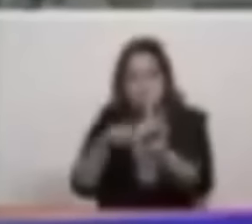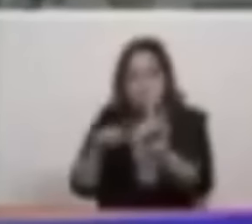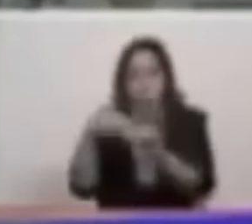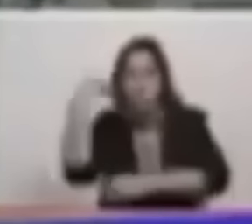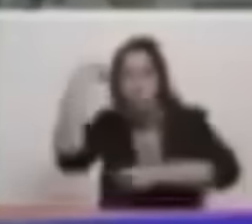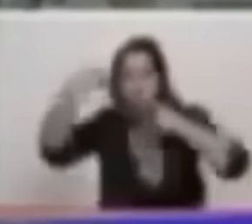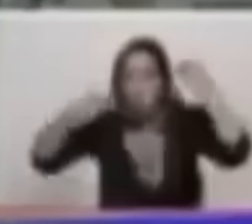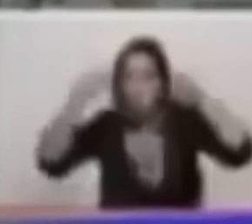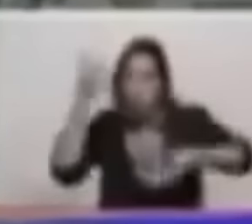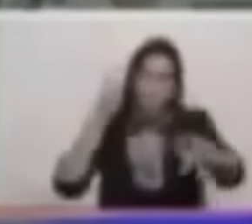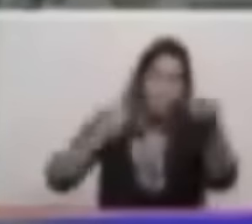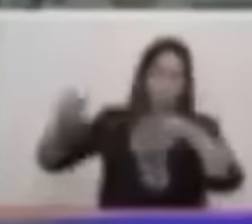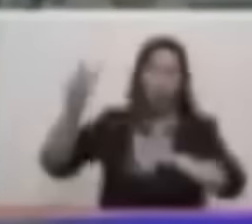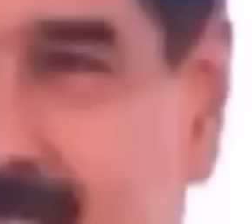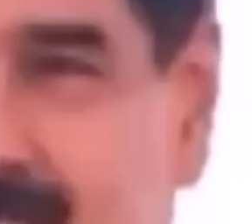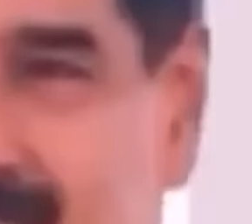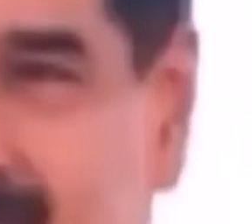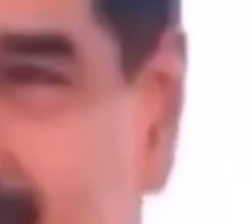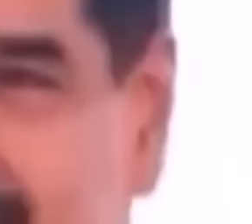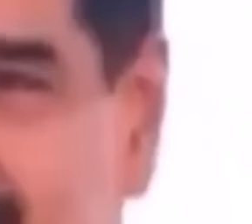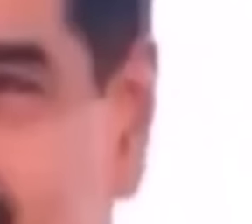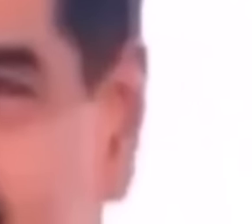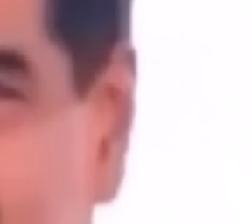traición que viene de Bogotá